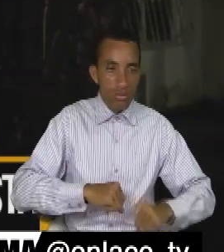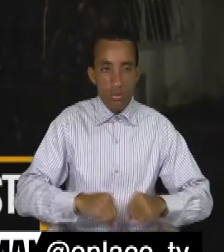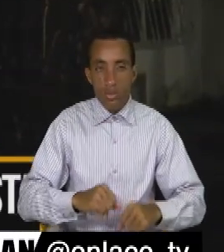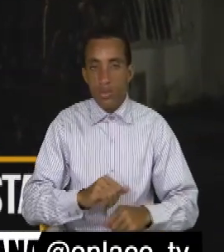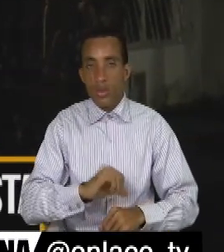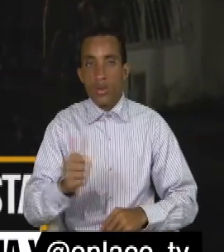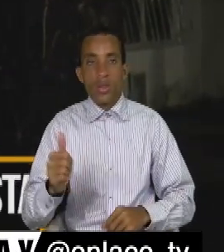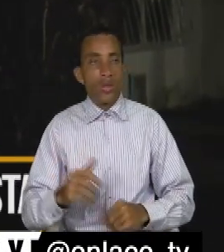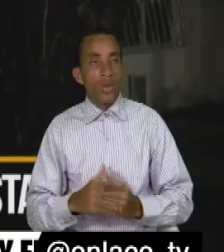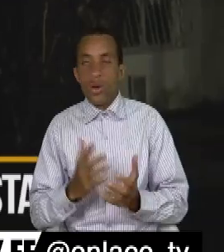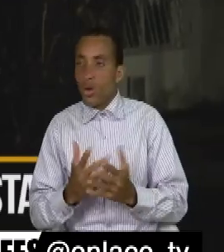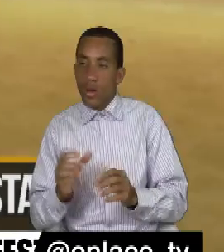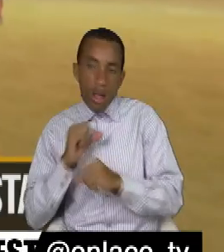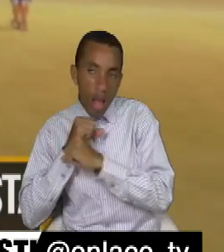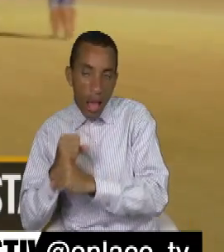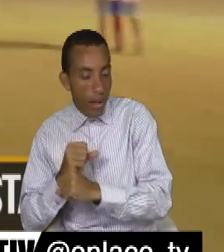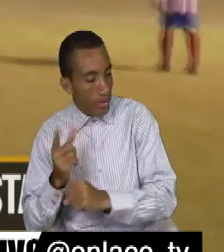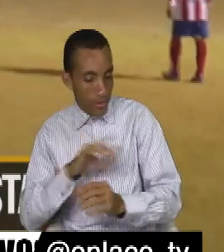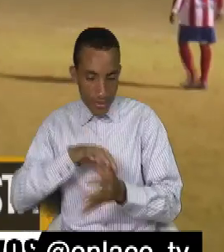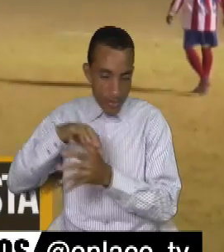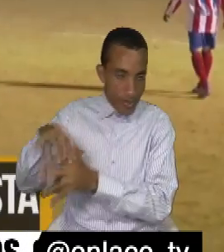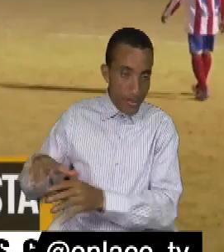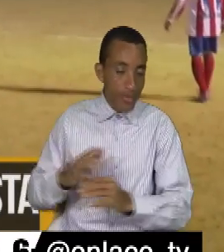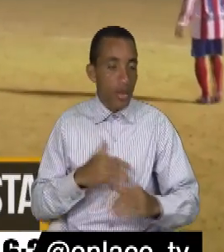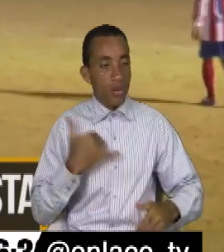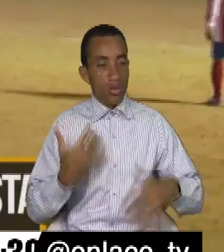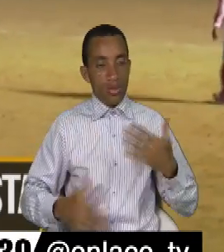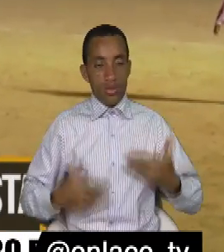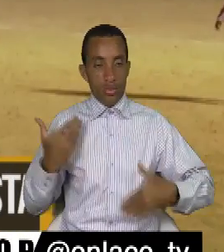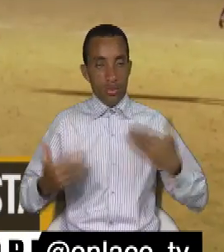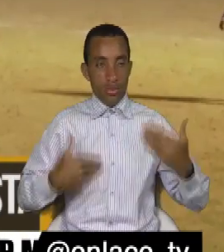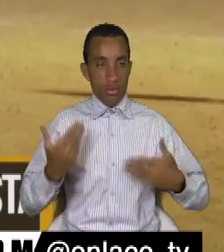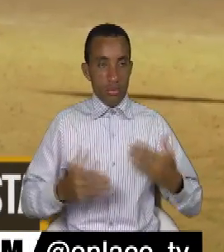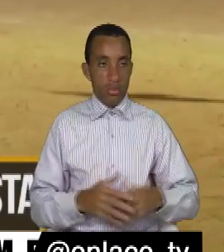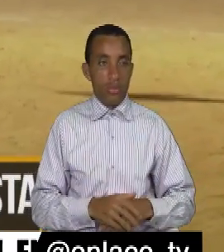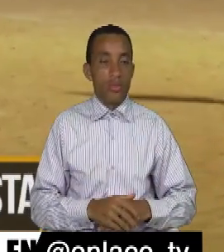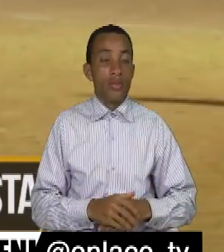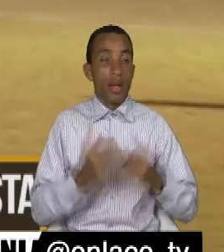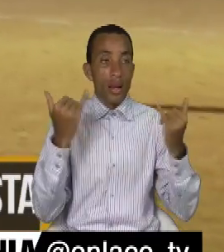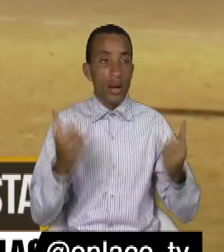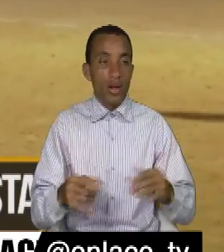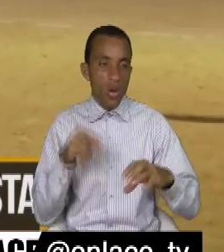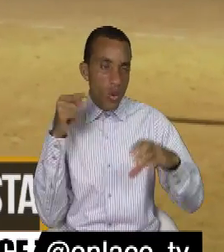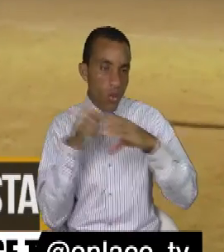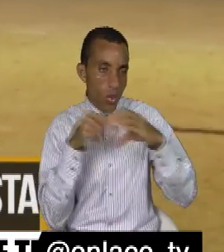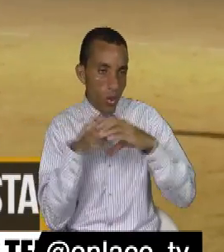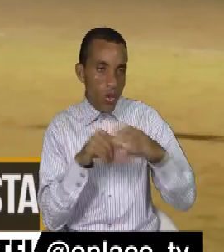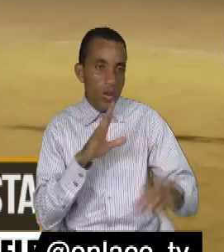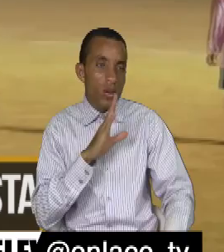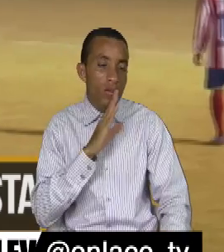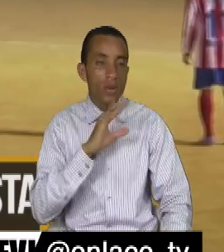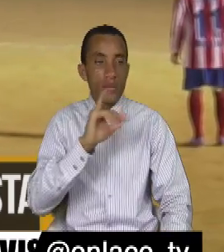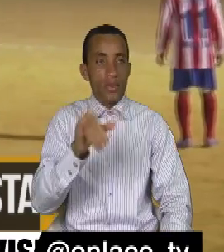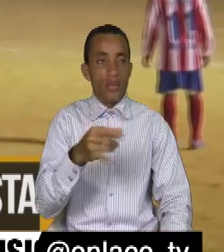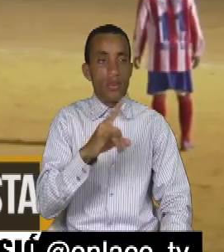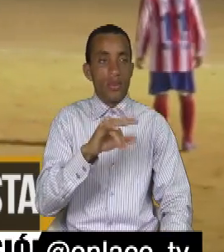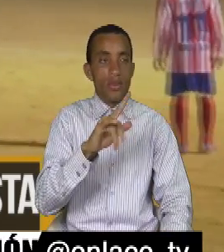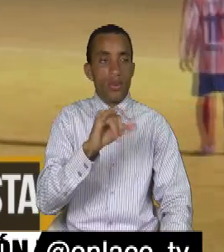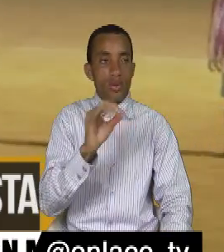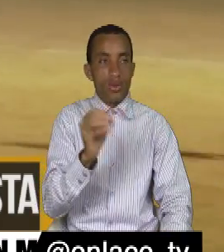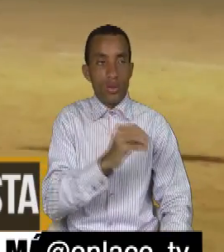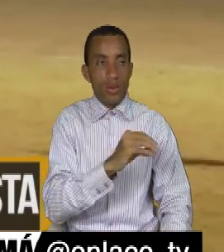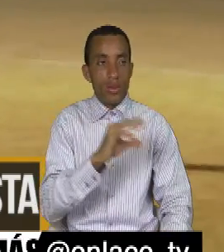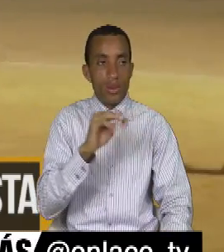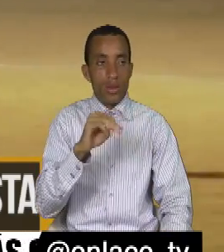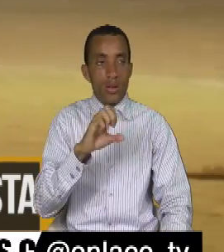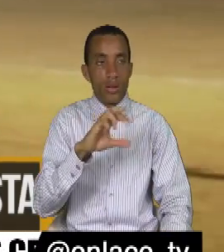de otros vicios, y se viene a recrear para esta edad, muy bueno. Hasta ahorita el goleador es Julio Mercado de Unión Magdalena, lleva